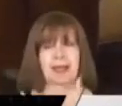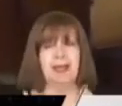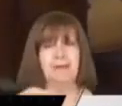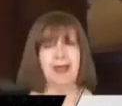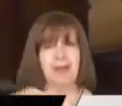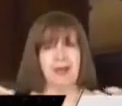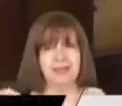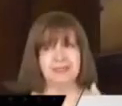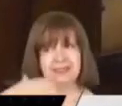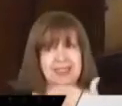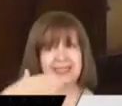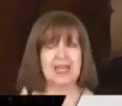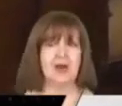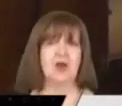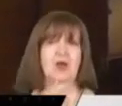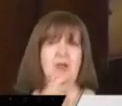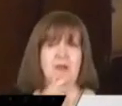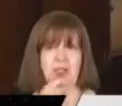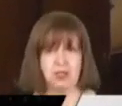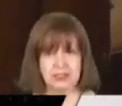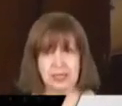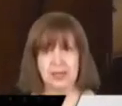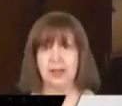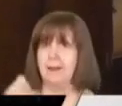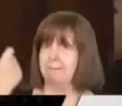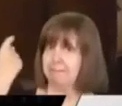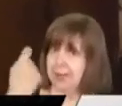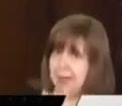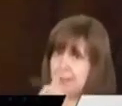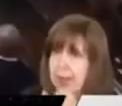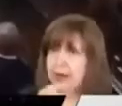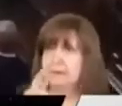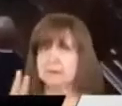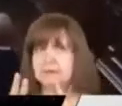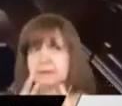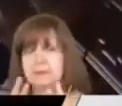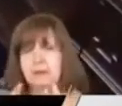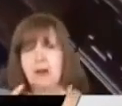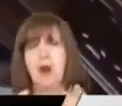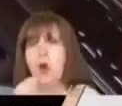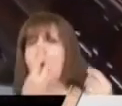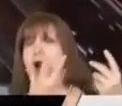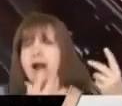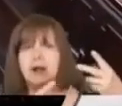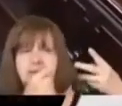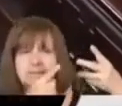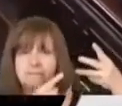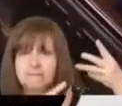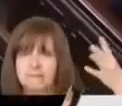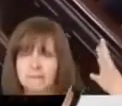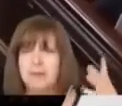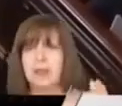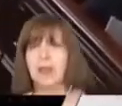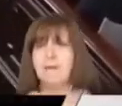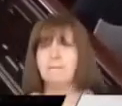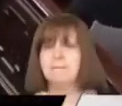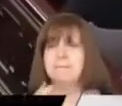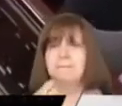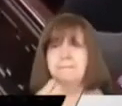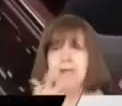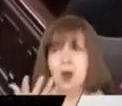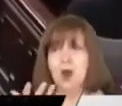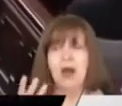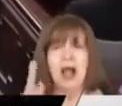provincial priorizando aquellas que mejoren la disponibilidad y la eficiencia en el manejo de recursos